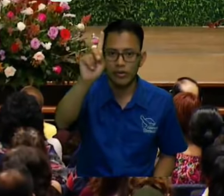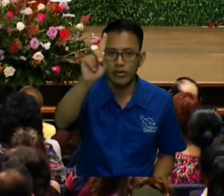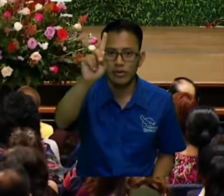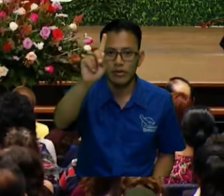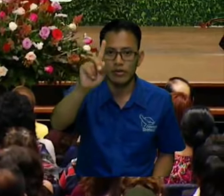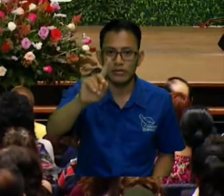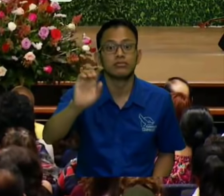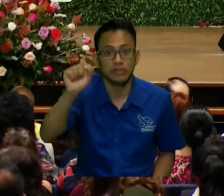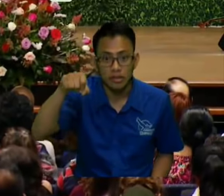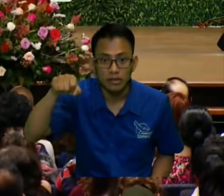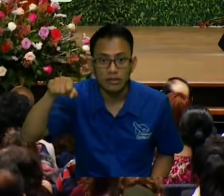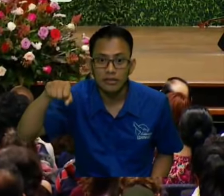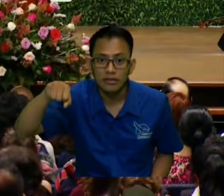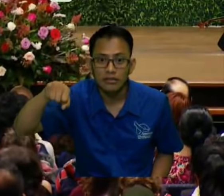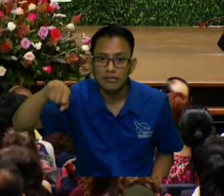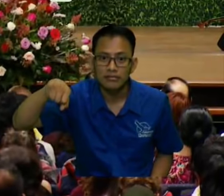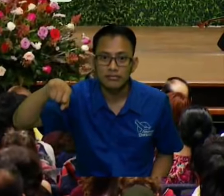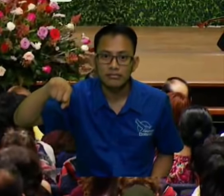¿O sí?